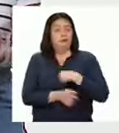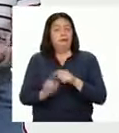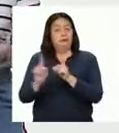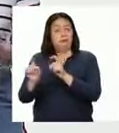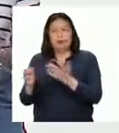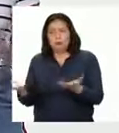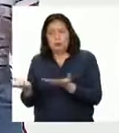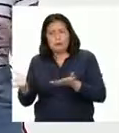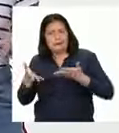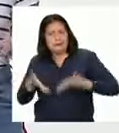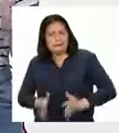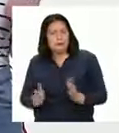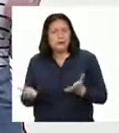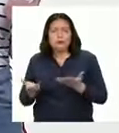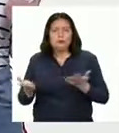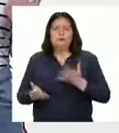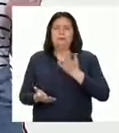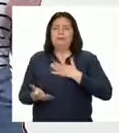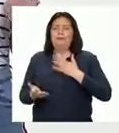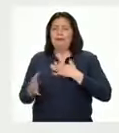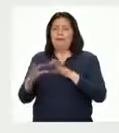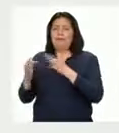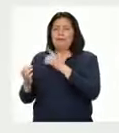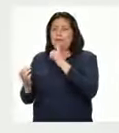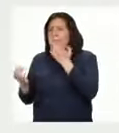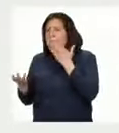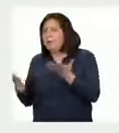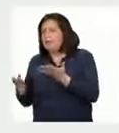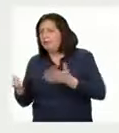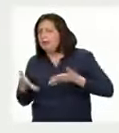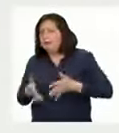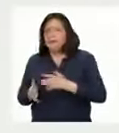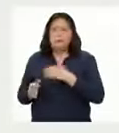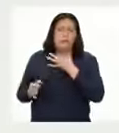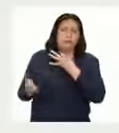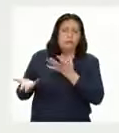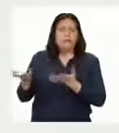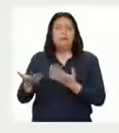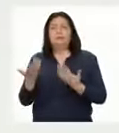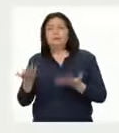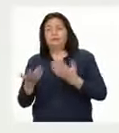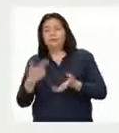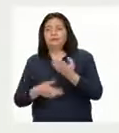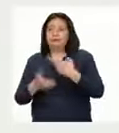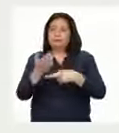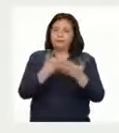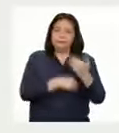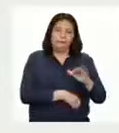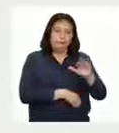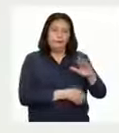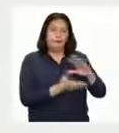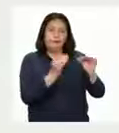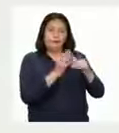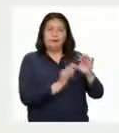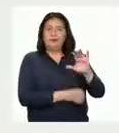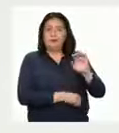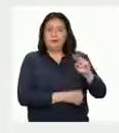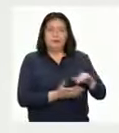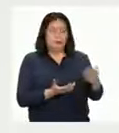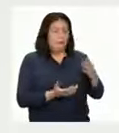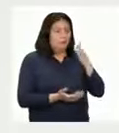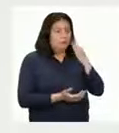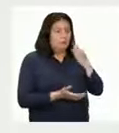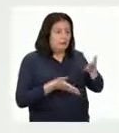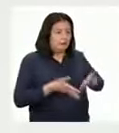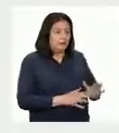dónde nacieron y se criaron los miembros de mi familia. Por ejemplo, si volvemos al caso de Camila, sabemos que su mamá nació en Chivay y